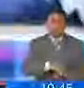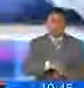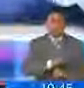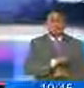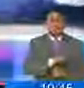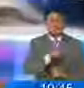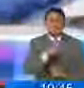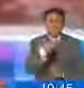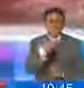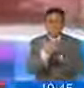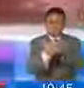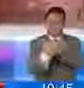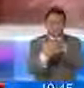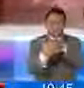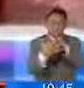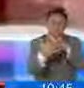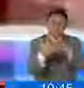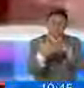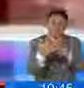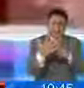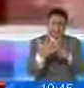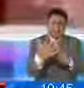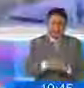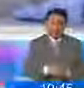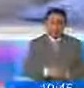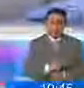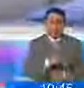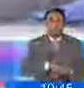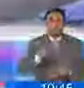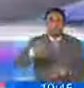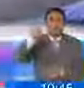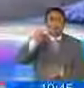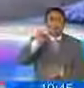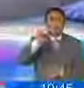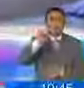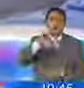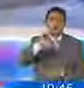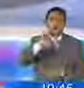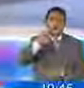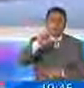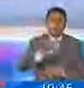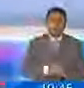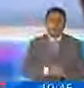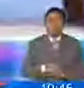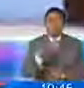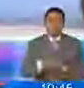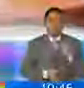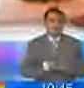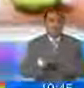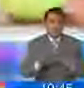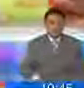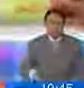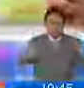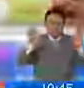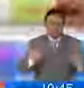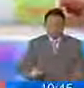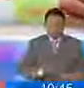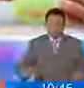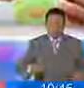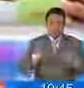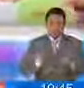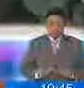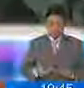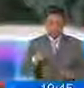Jacqueline, Samantha, Paulina, Anaí y su hijo mayor Ismael, para que se alisten, tiendan su cama, se vistan y vayan a